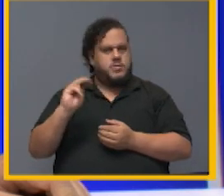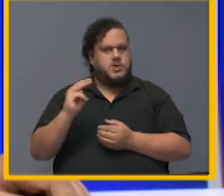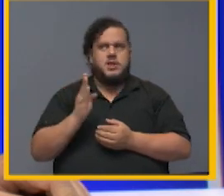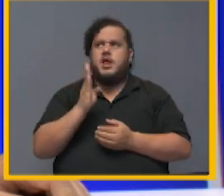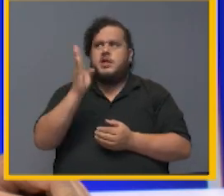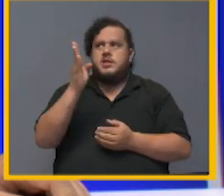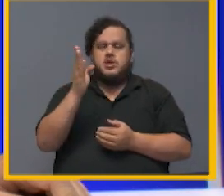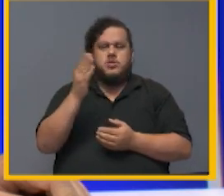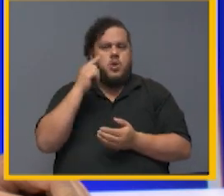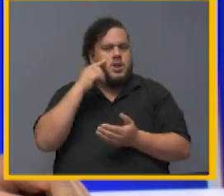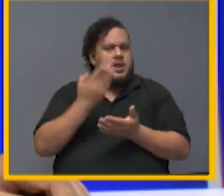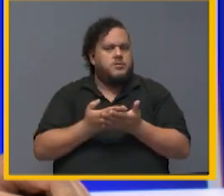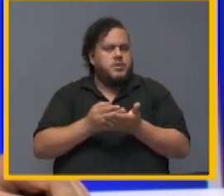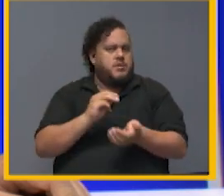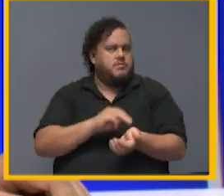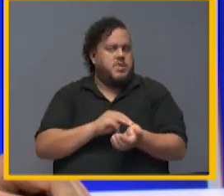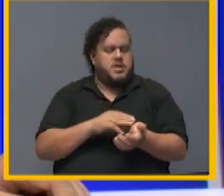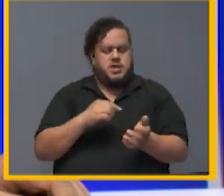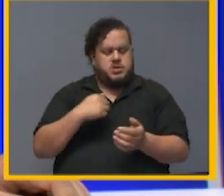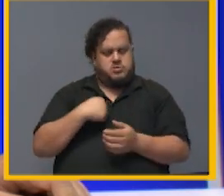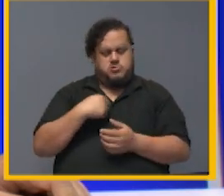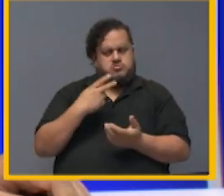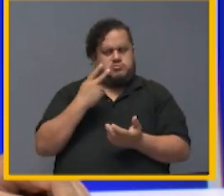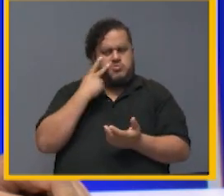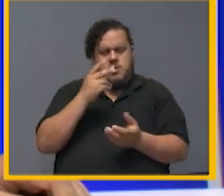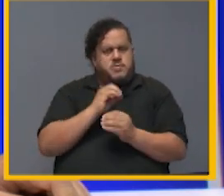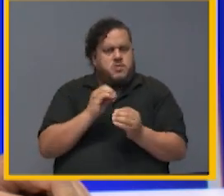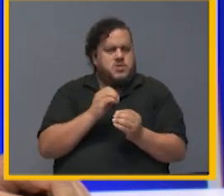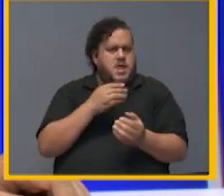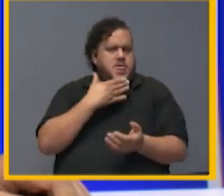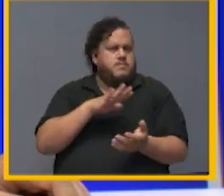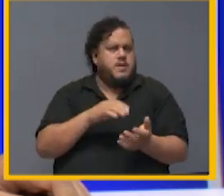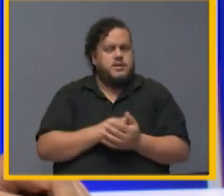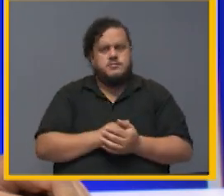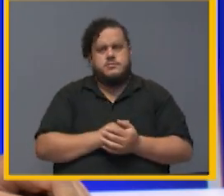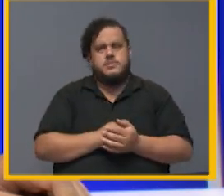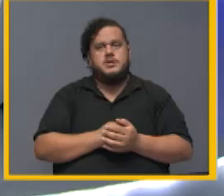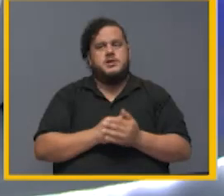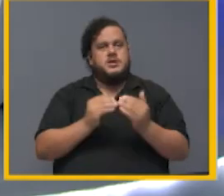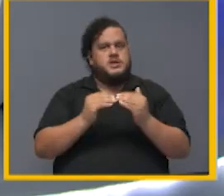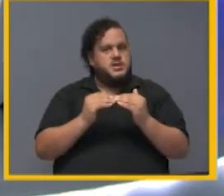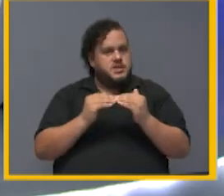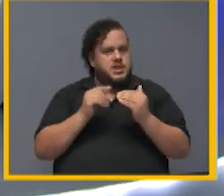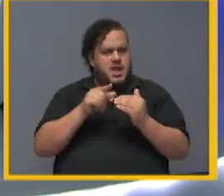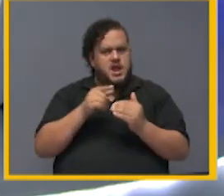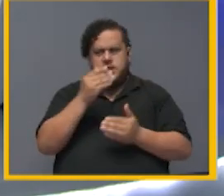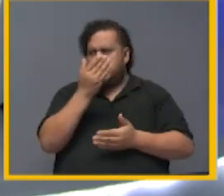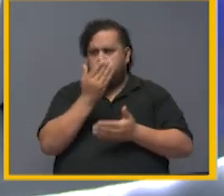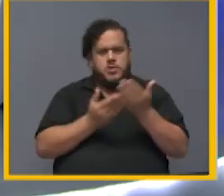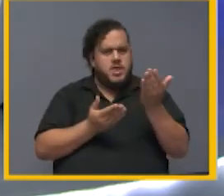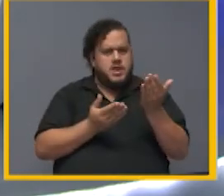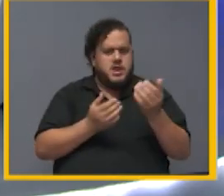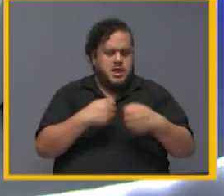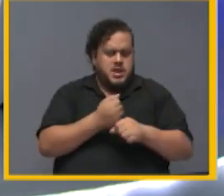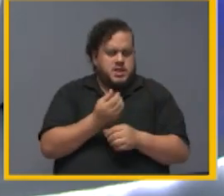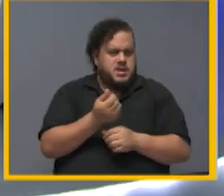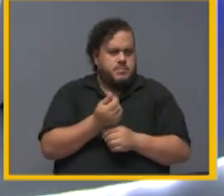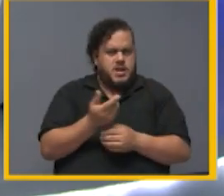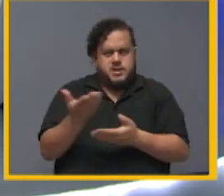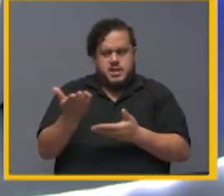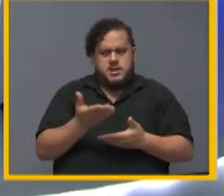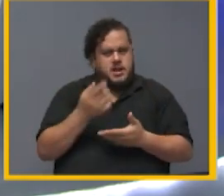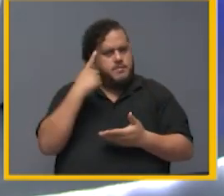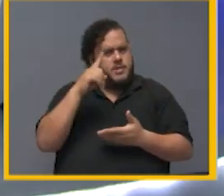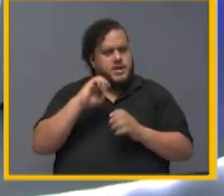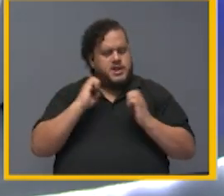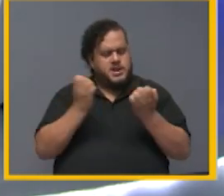pruebas médicas? No leo nada y que malo. No, y que no pueden revelar el equipo. Si la máxima figura se puede ir y después aquí, de buena plata y demás aquí, para el aquí equipo. A mí me hace